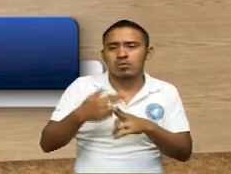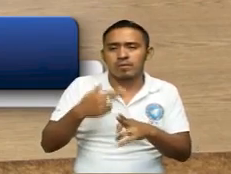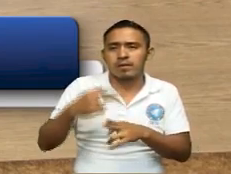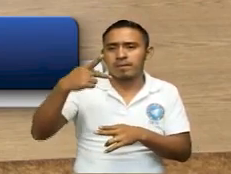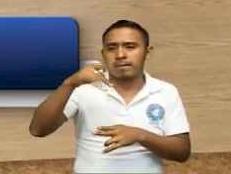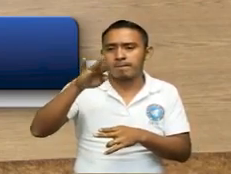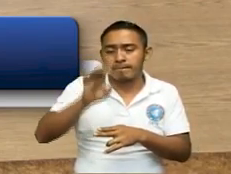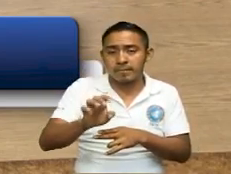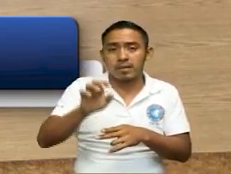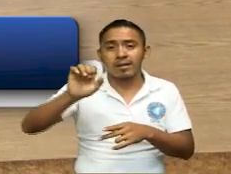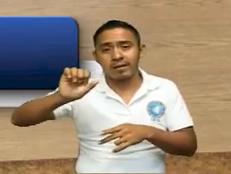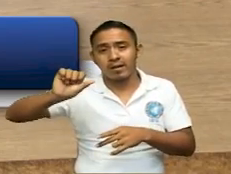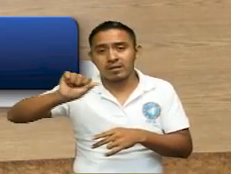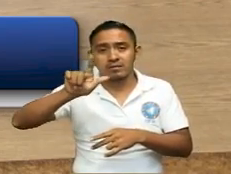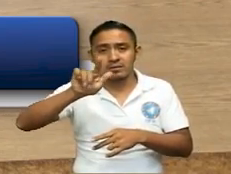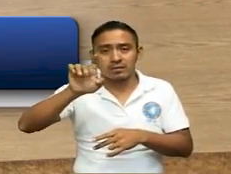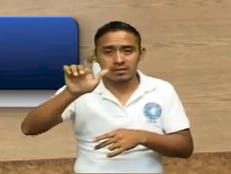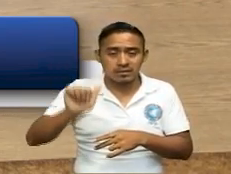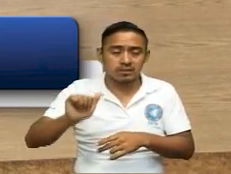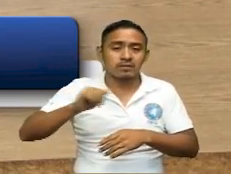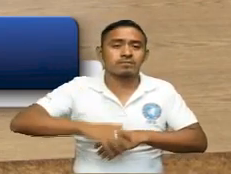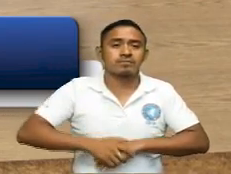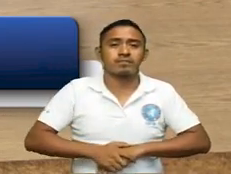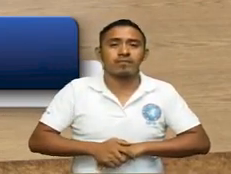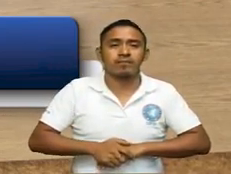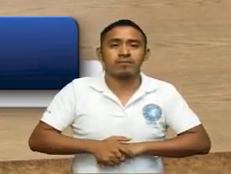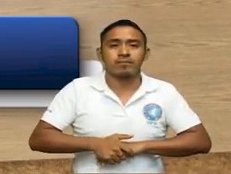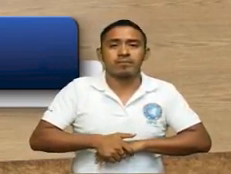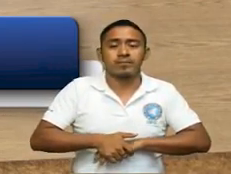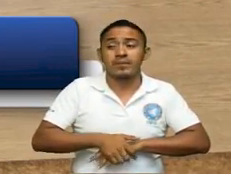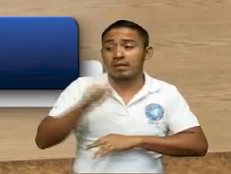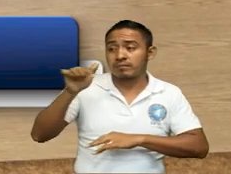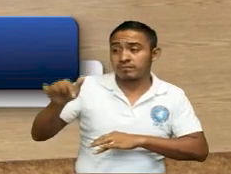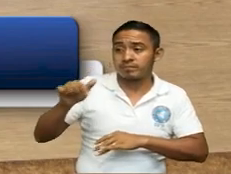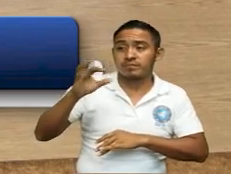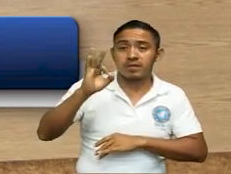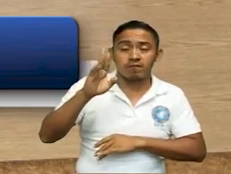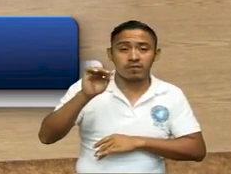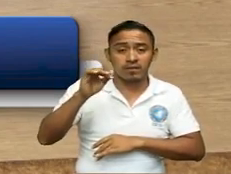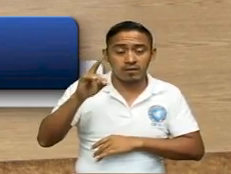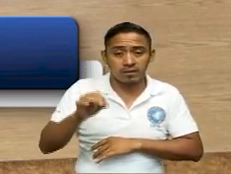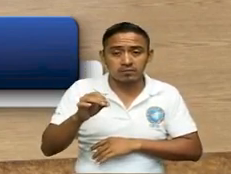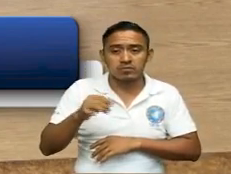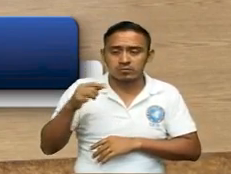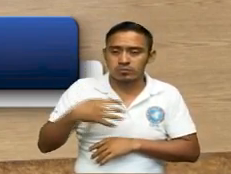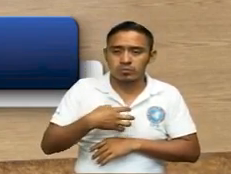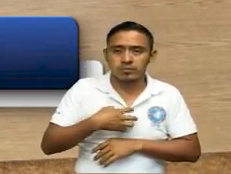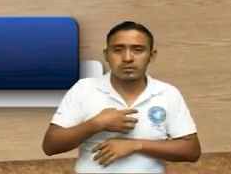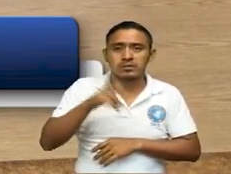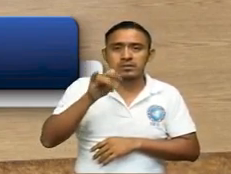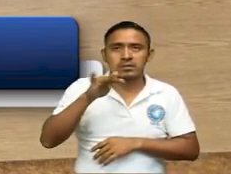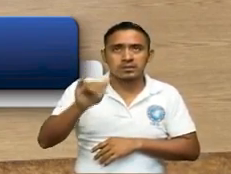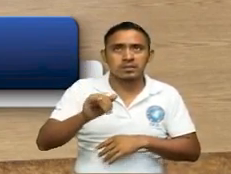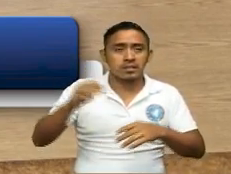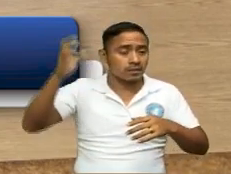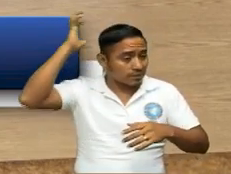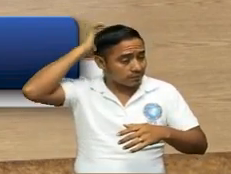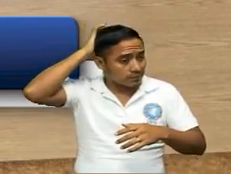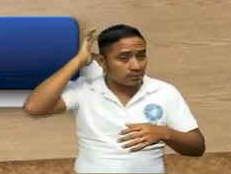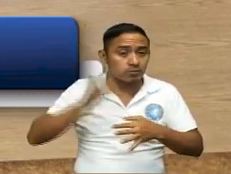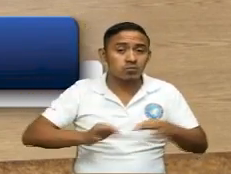tenemos la tiña que afecta a las láminas ungueales, ¿ya? En el caso de lo que tiene Fernando, que es la tiña de la cabeza, Es muy importante prevenirla. ¿Por